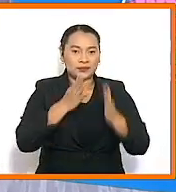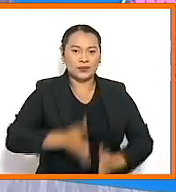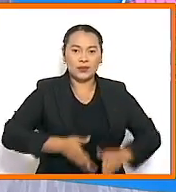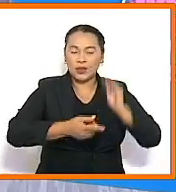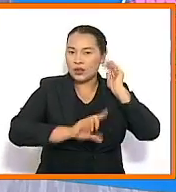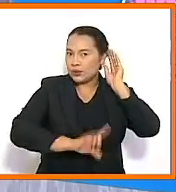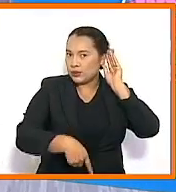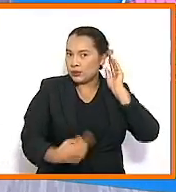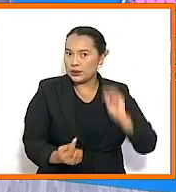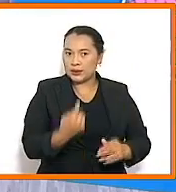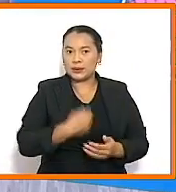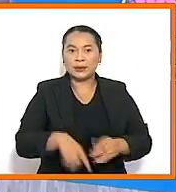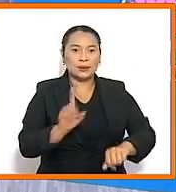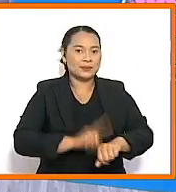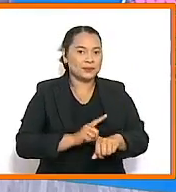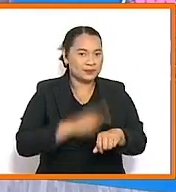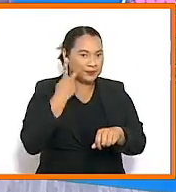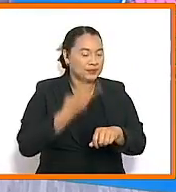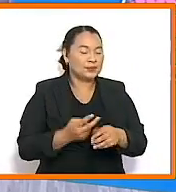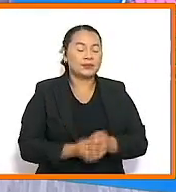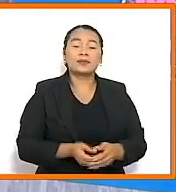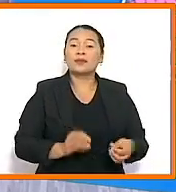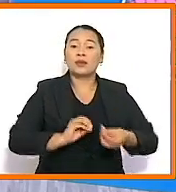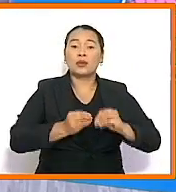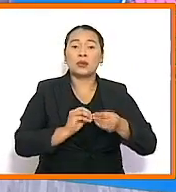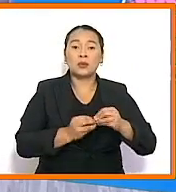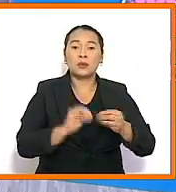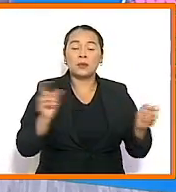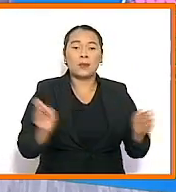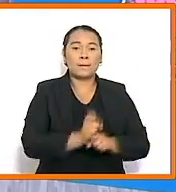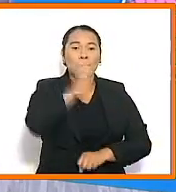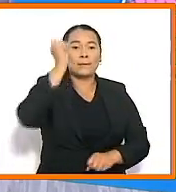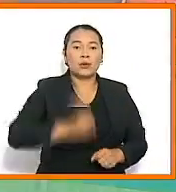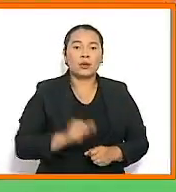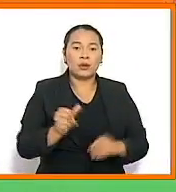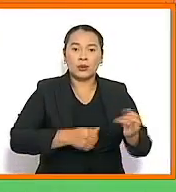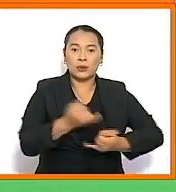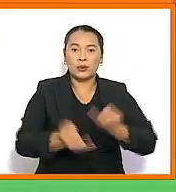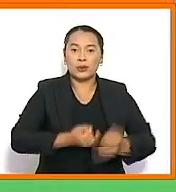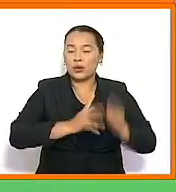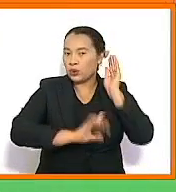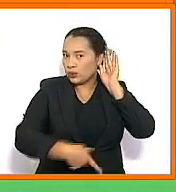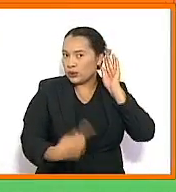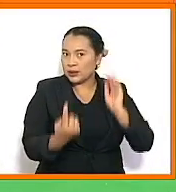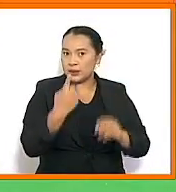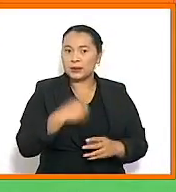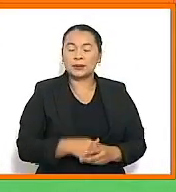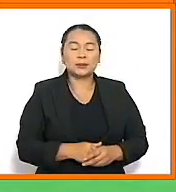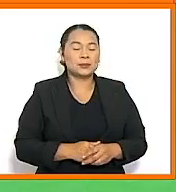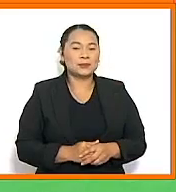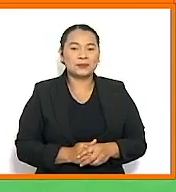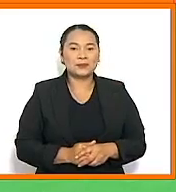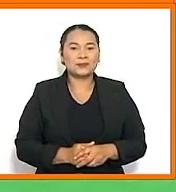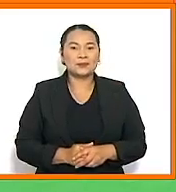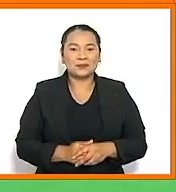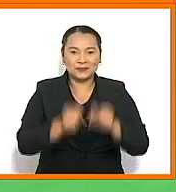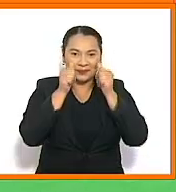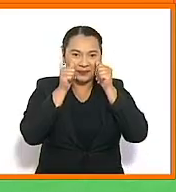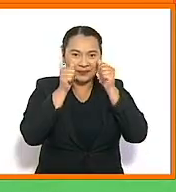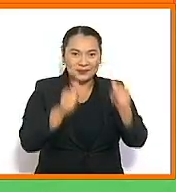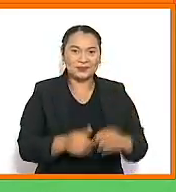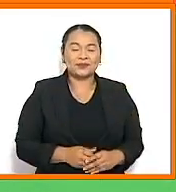más 1, vamos a conocer cuál es ese esperado número ganador en su jugada en más 1. Y esta es...